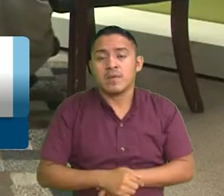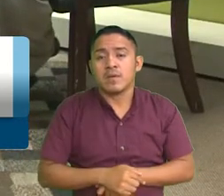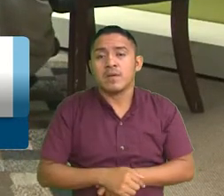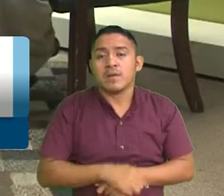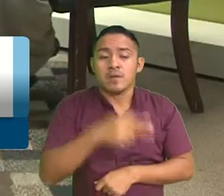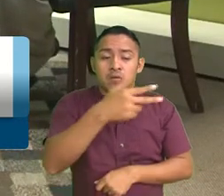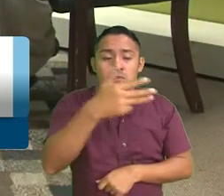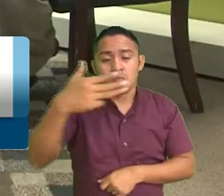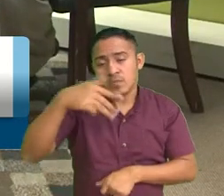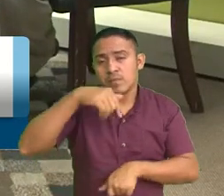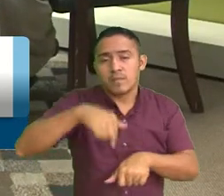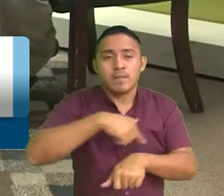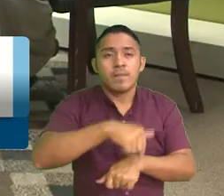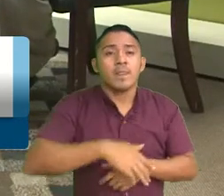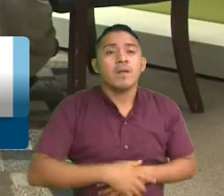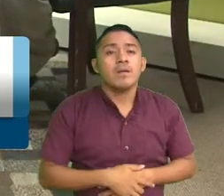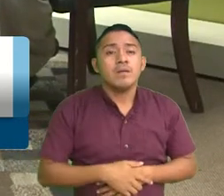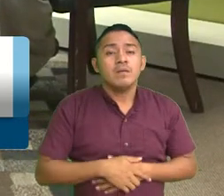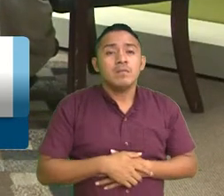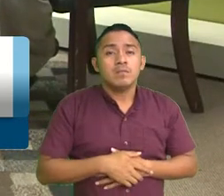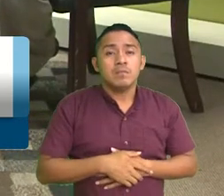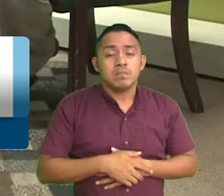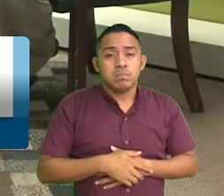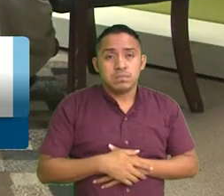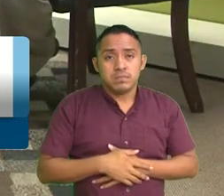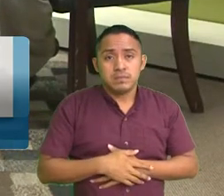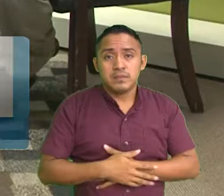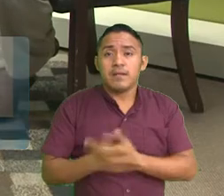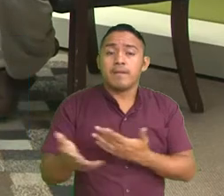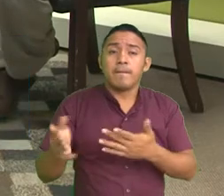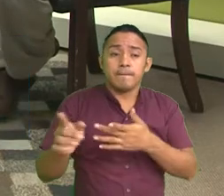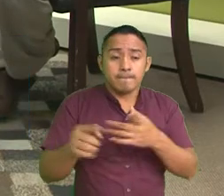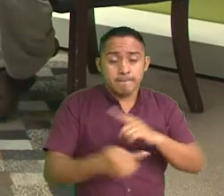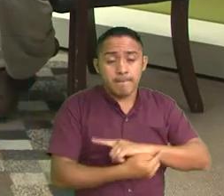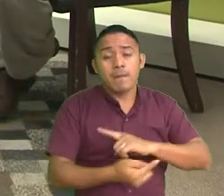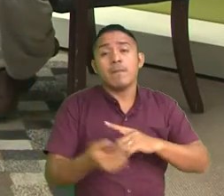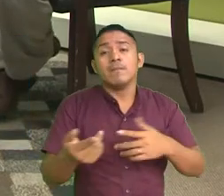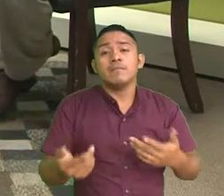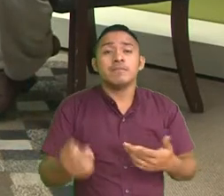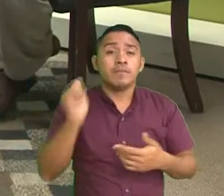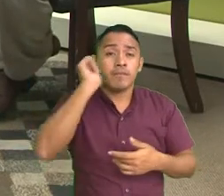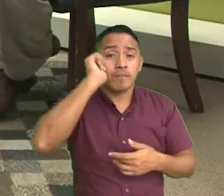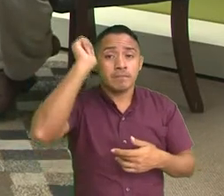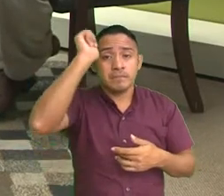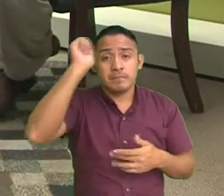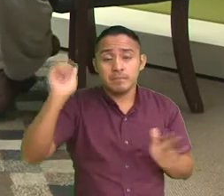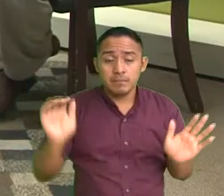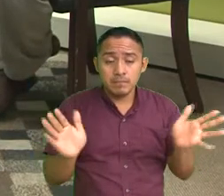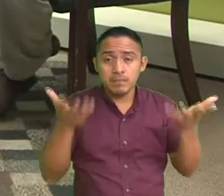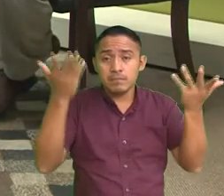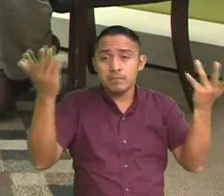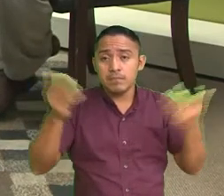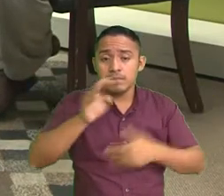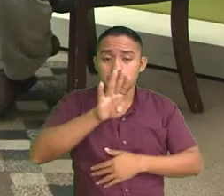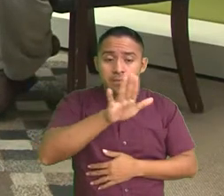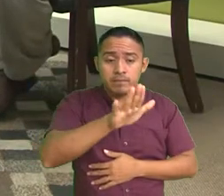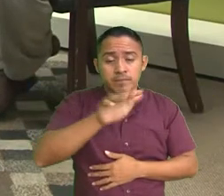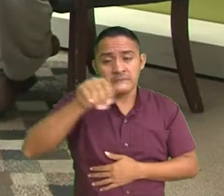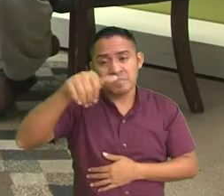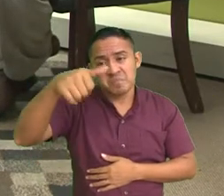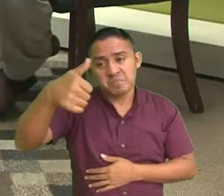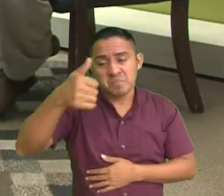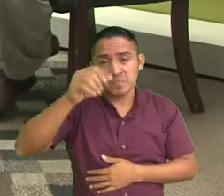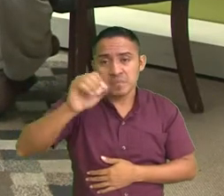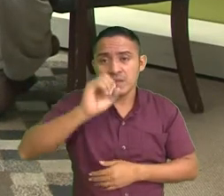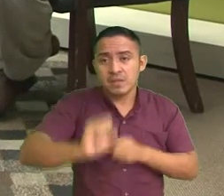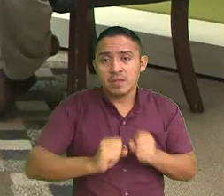los adultos. El cambio empieza a declinar con el adulto mayor, 55, 60 años en adelante,